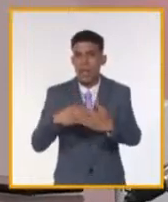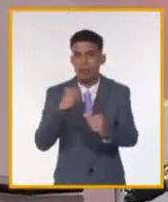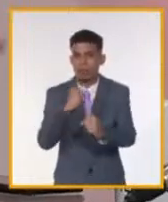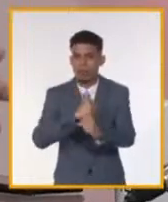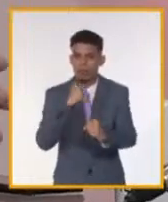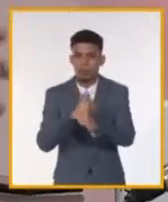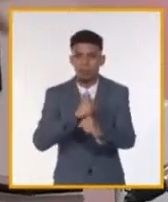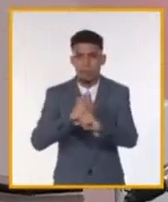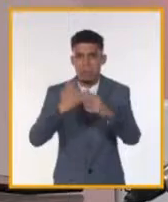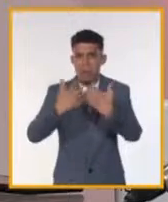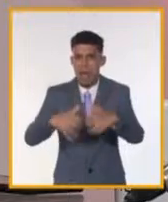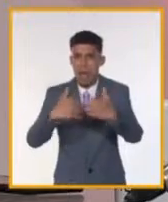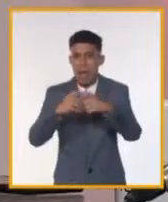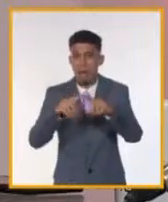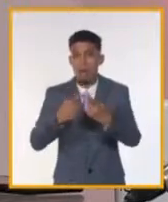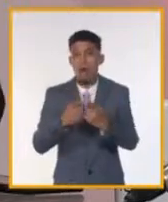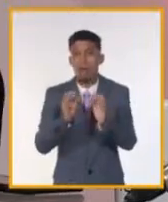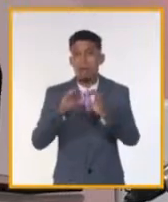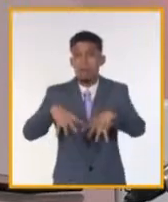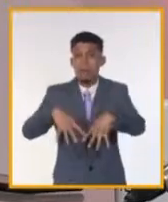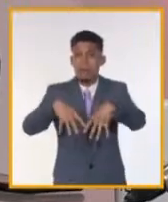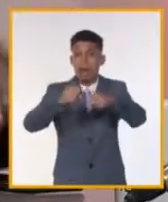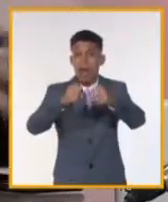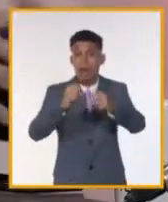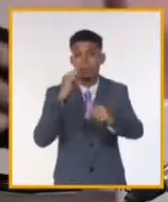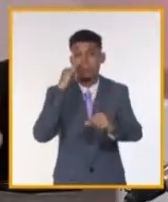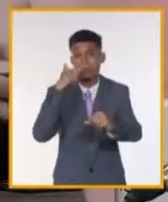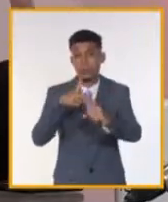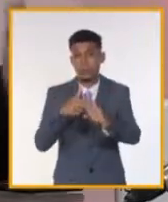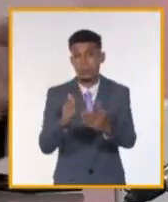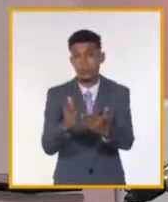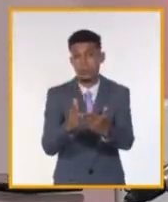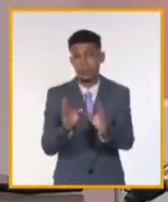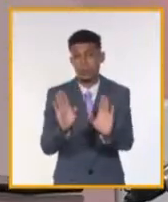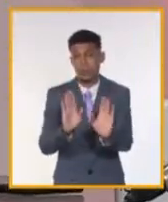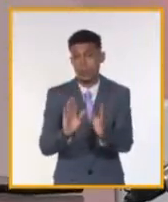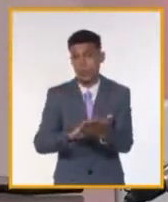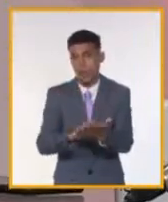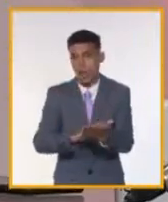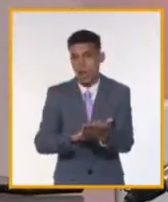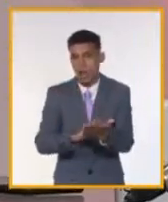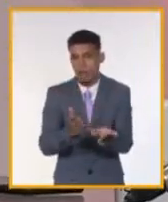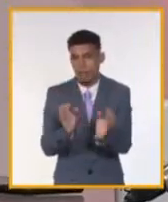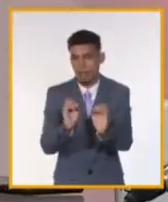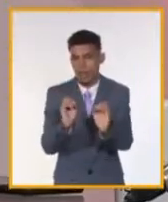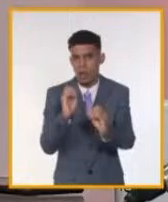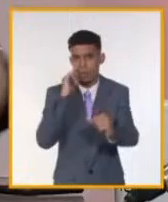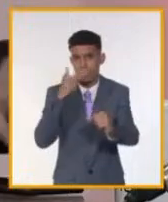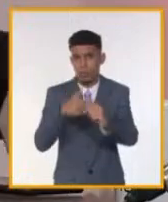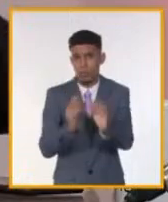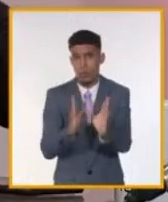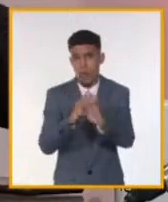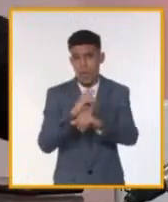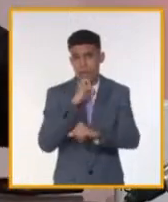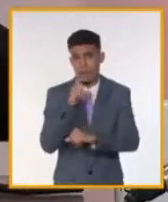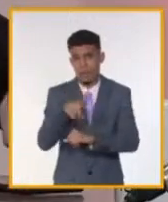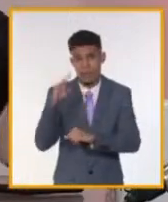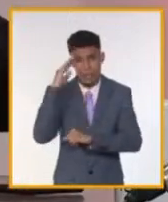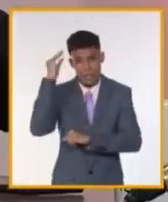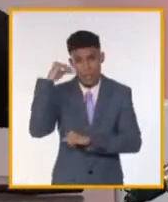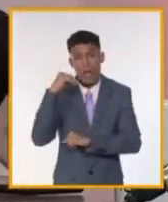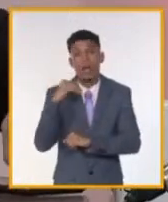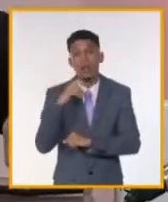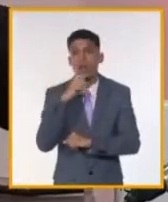de apagones, de falta de combustible, sin lo que afecta en general a la economía cubana. ¿Cómo